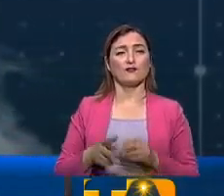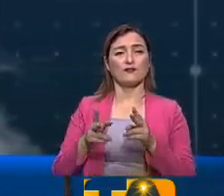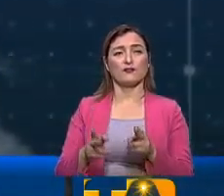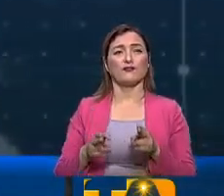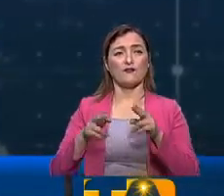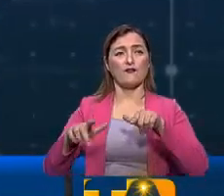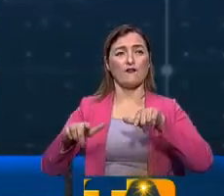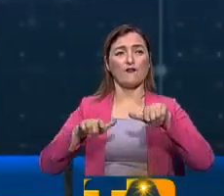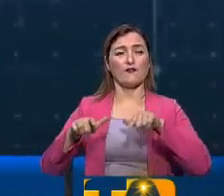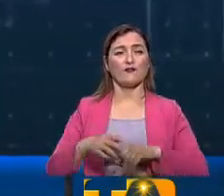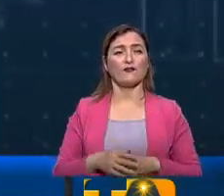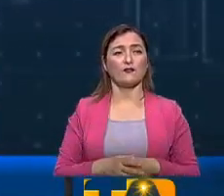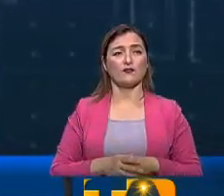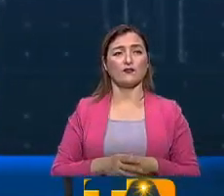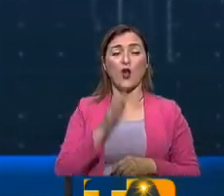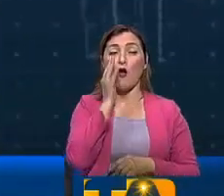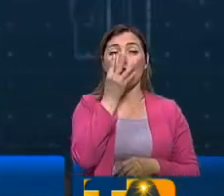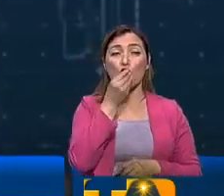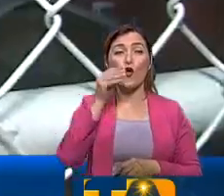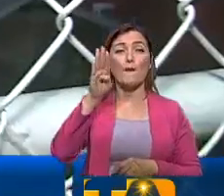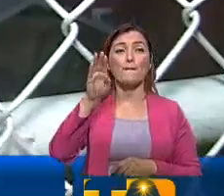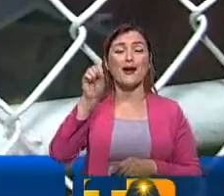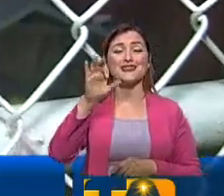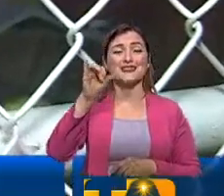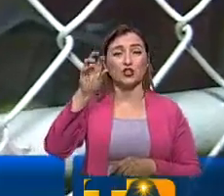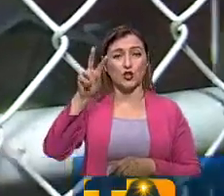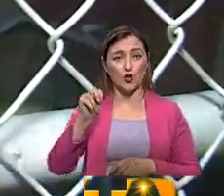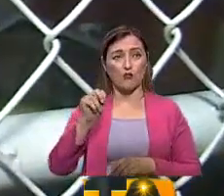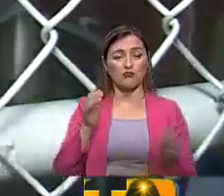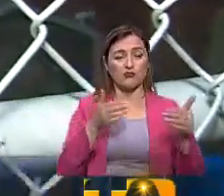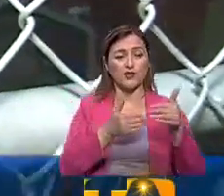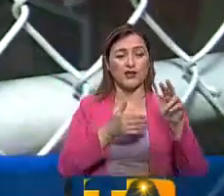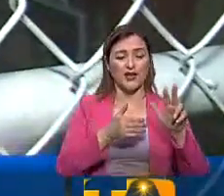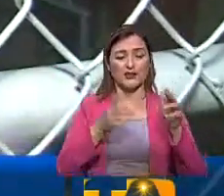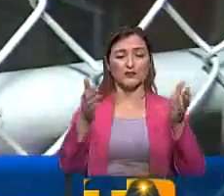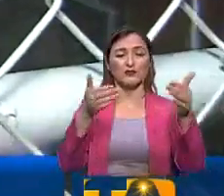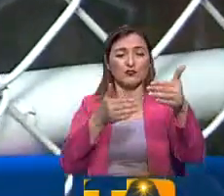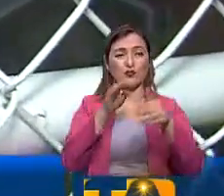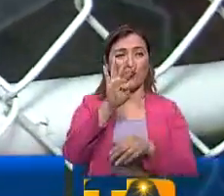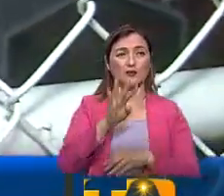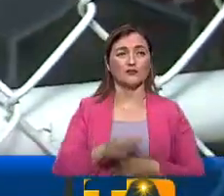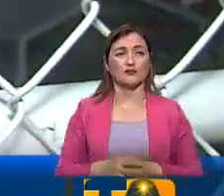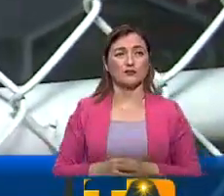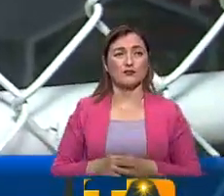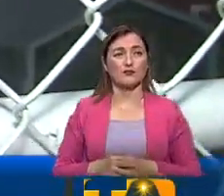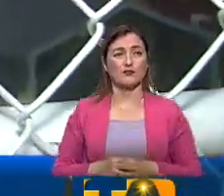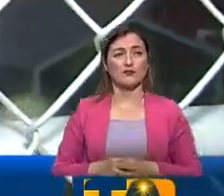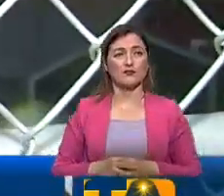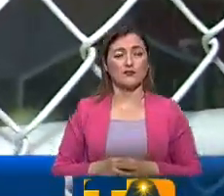se presenció en la Flor de Bastión, bloque 3 y 4. Sí, inclusive un rato estuvo la calle cerrada.